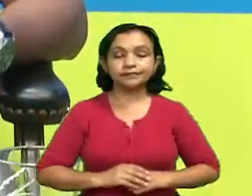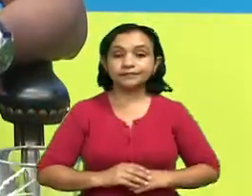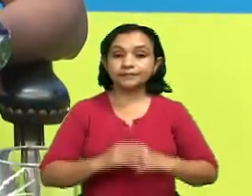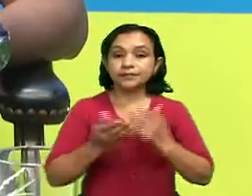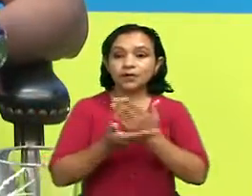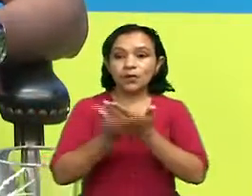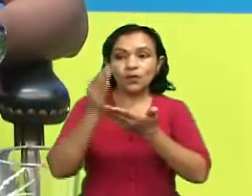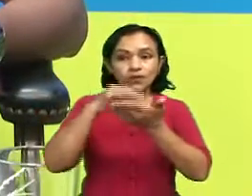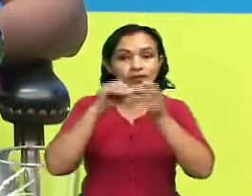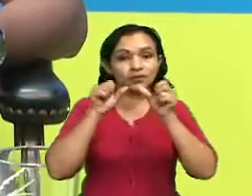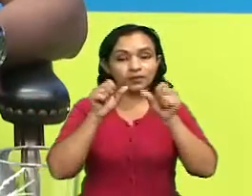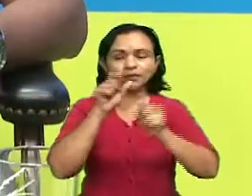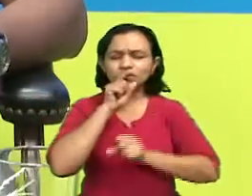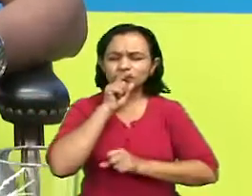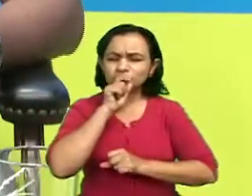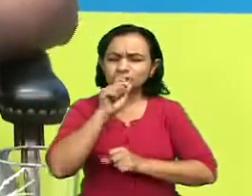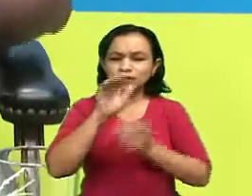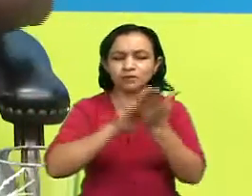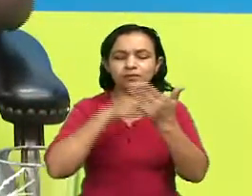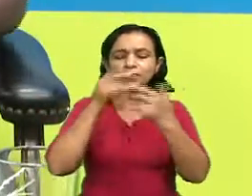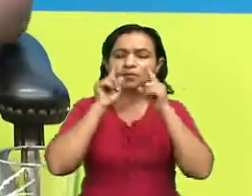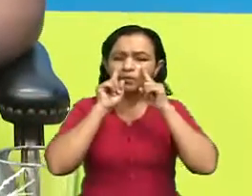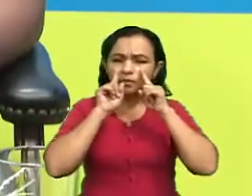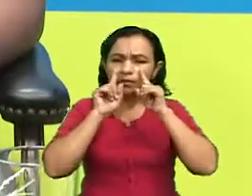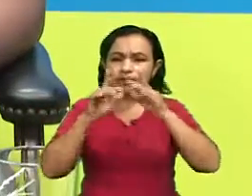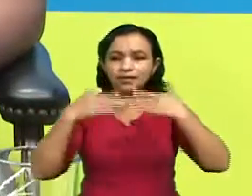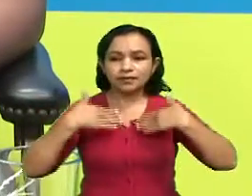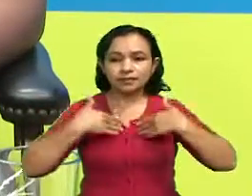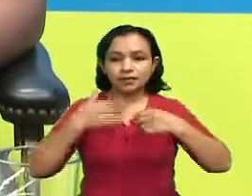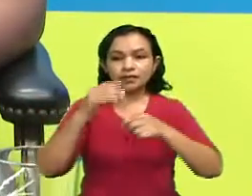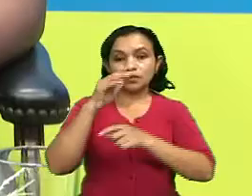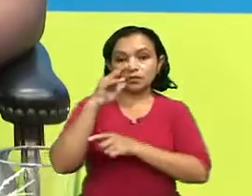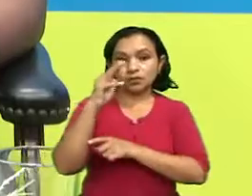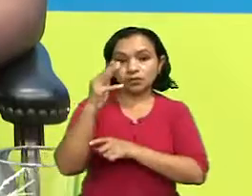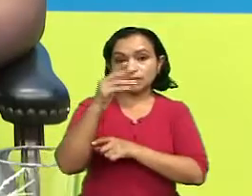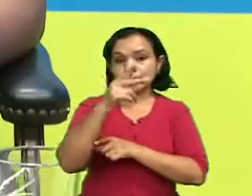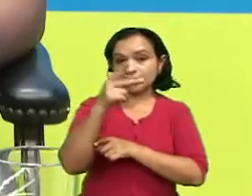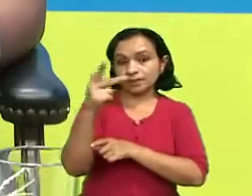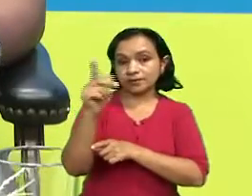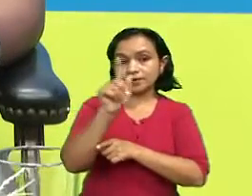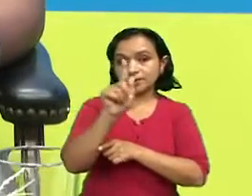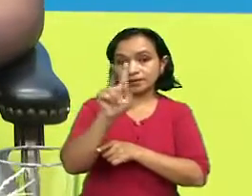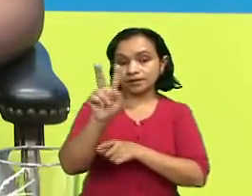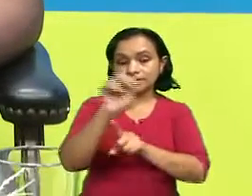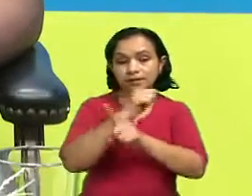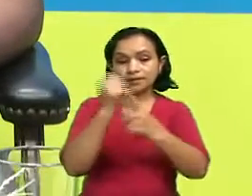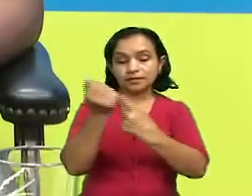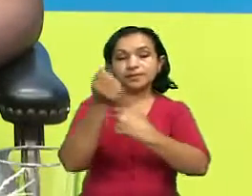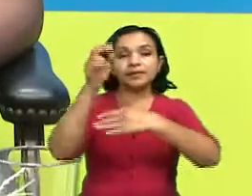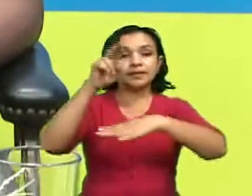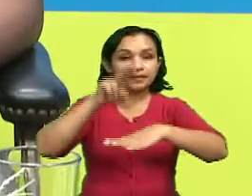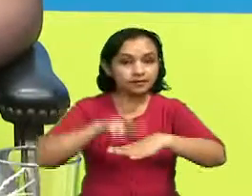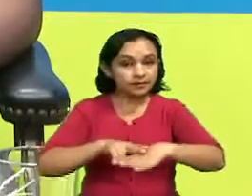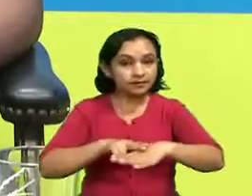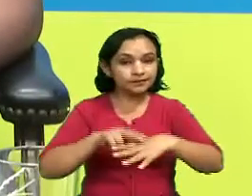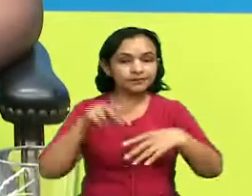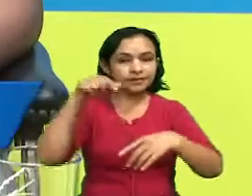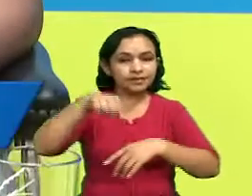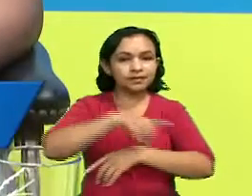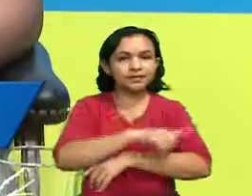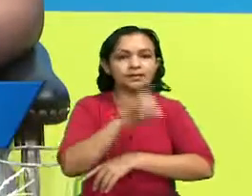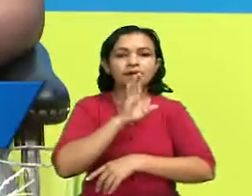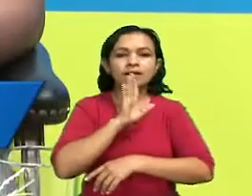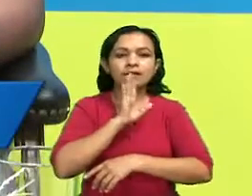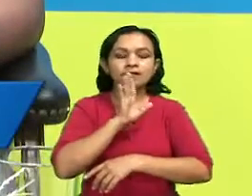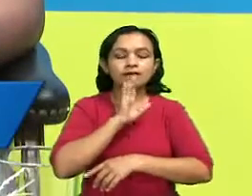Estamos de regreso en su gustado programa Prevenir de Salud a través de la frecuencia del canal 98, el canal parlamentario, el canal de la Asamblea Nacional. Hoy estamos